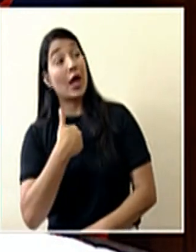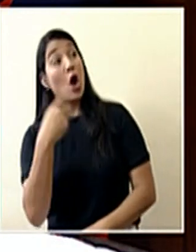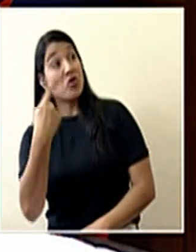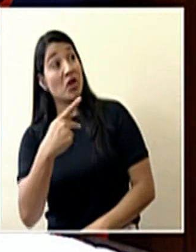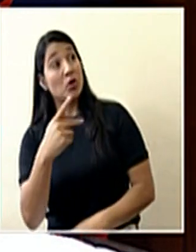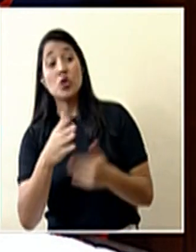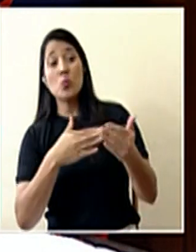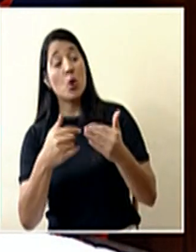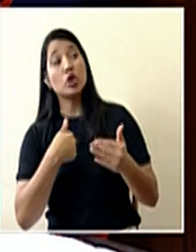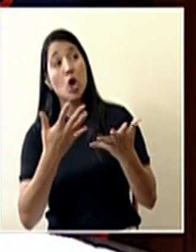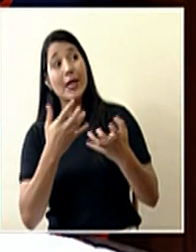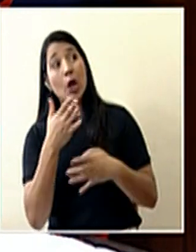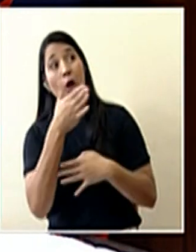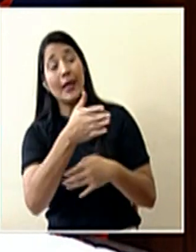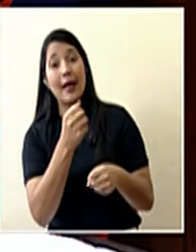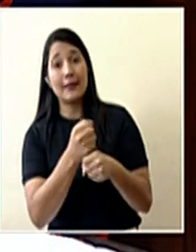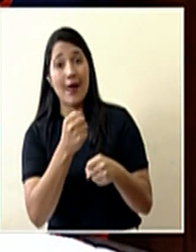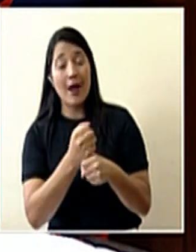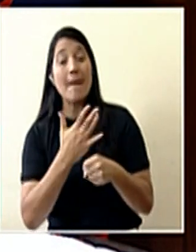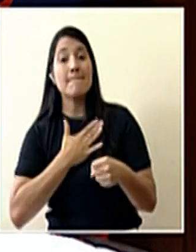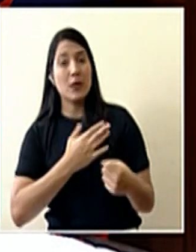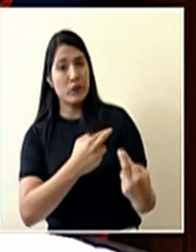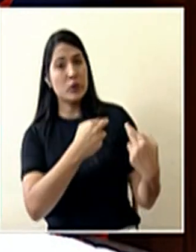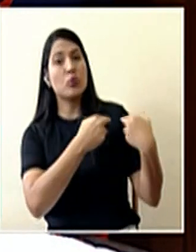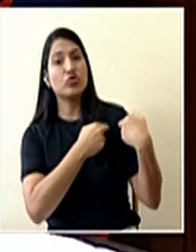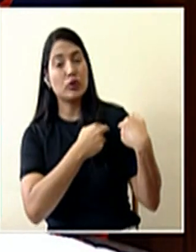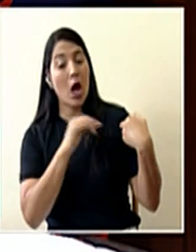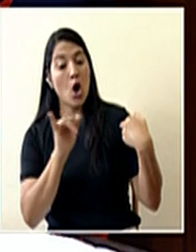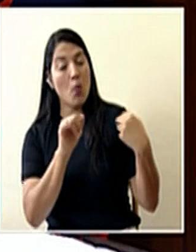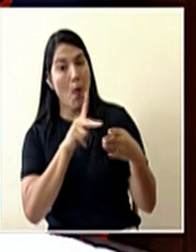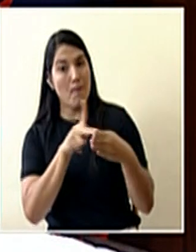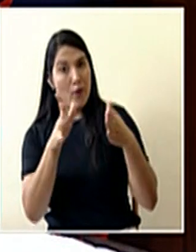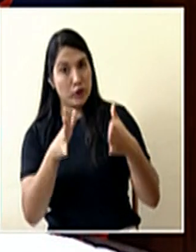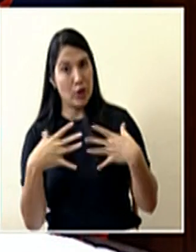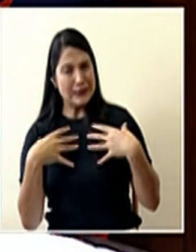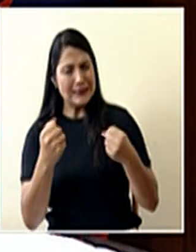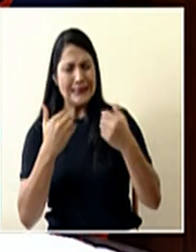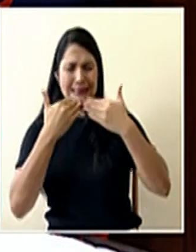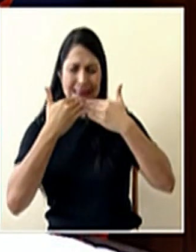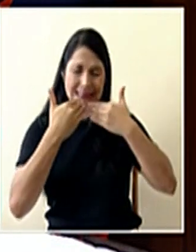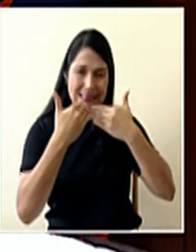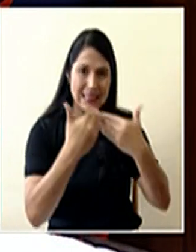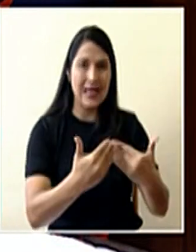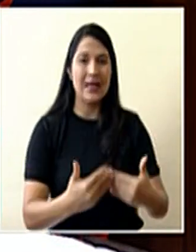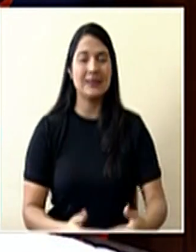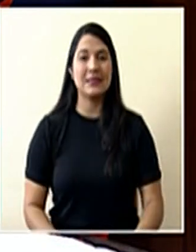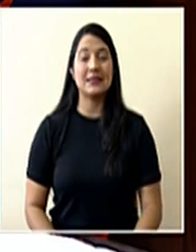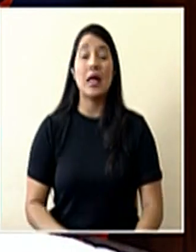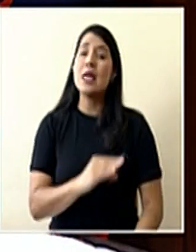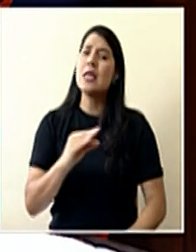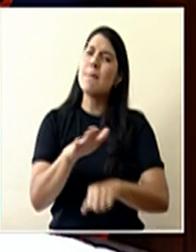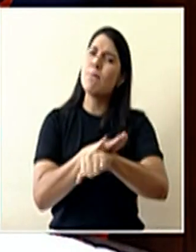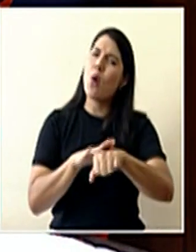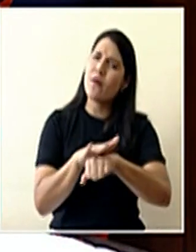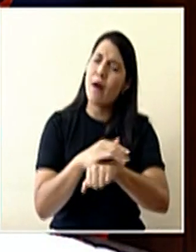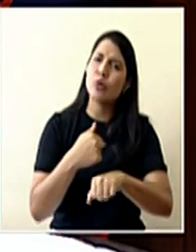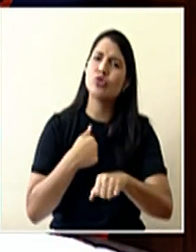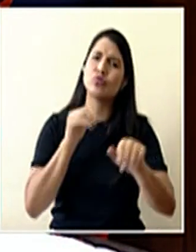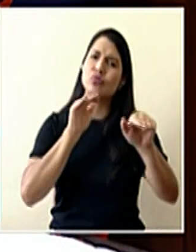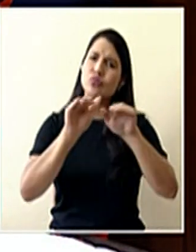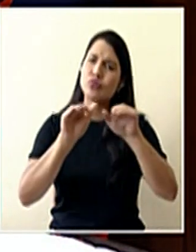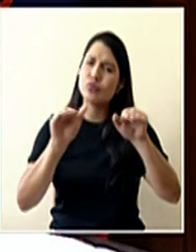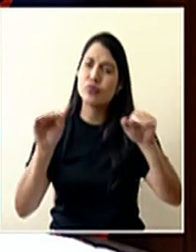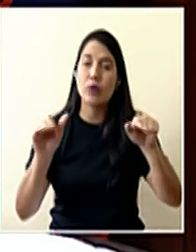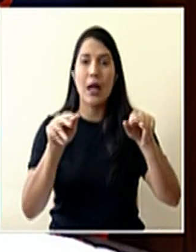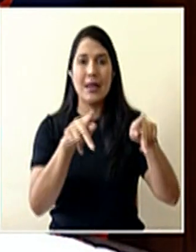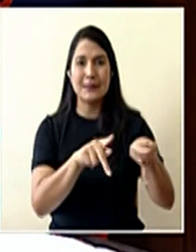pero aún así yo quiero ir a trabajar porque es mi deber como profesional en salud. Yo se los agradezco profundamente. Y por favor, yo le hago un llamado a la